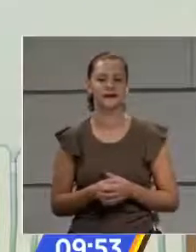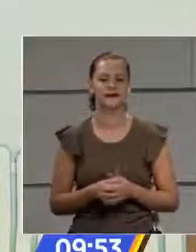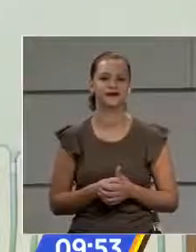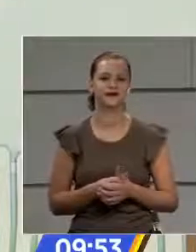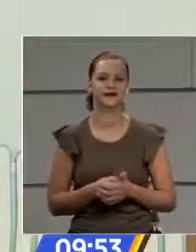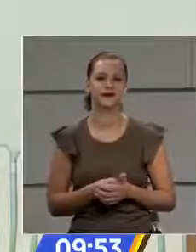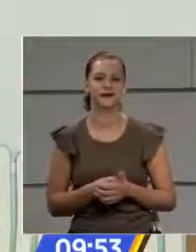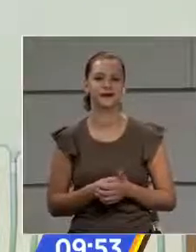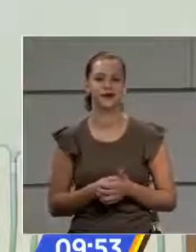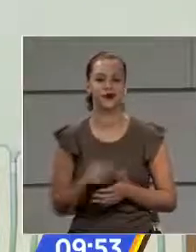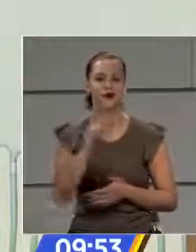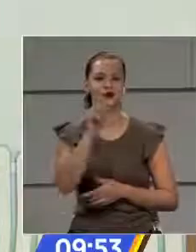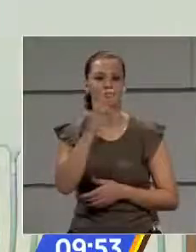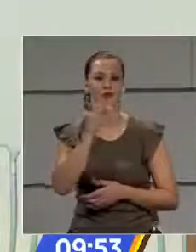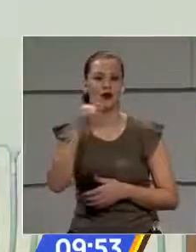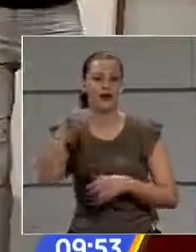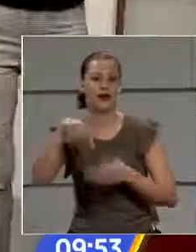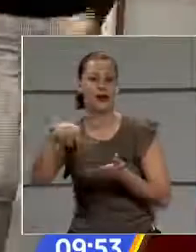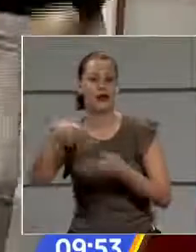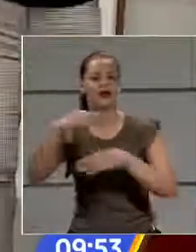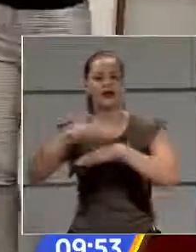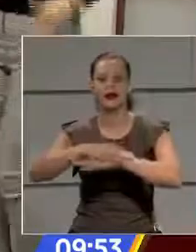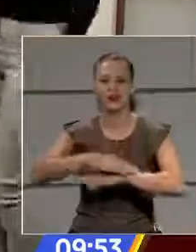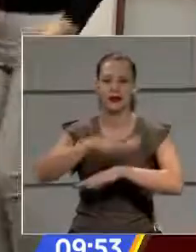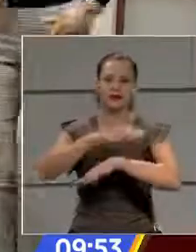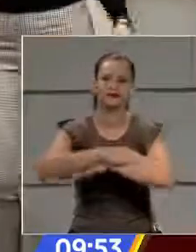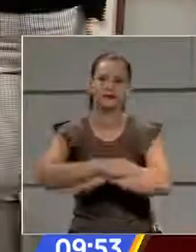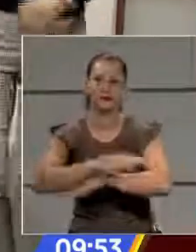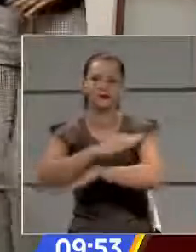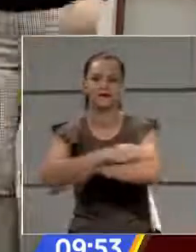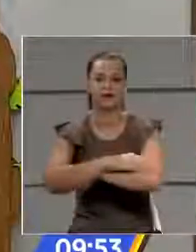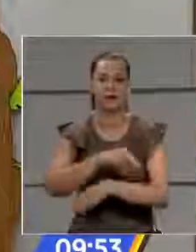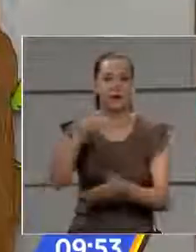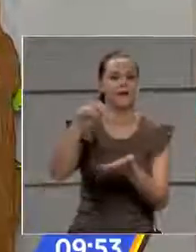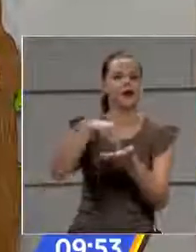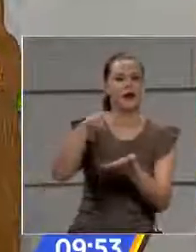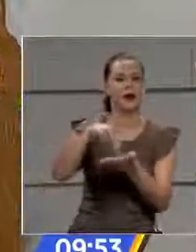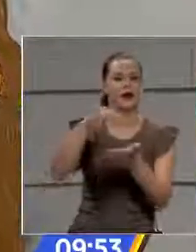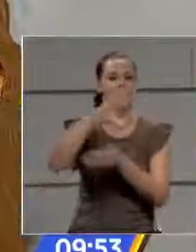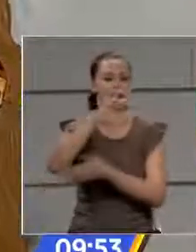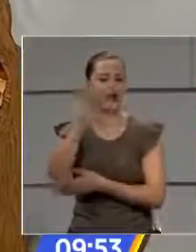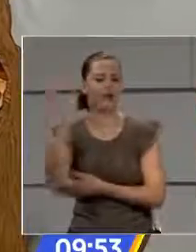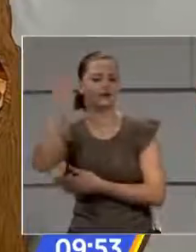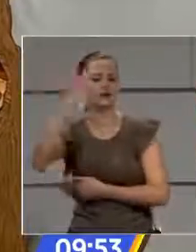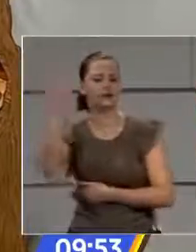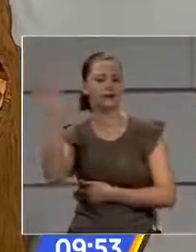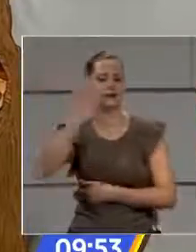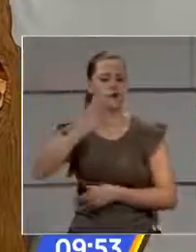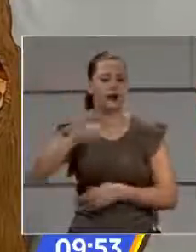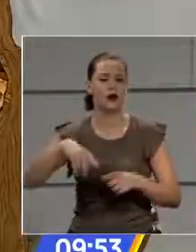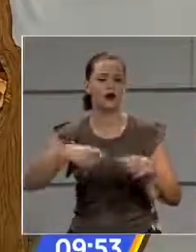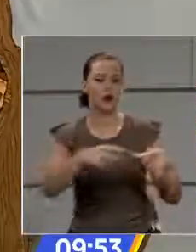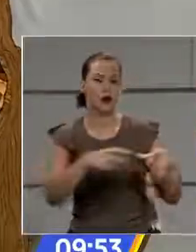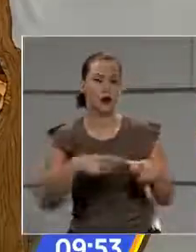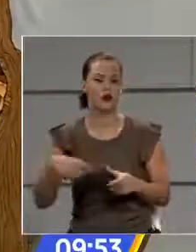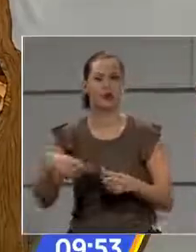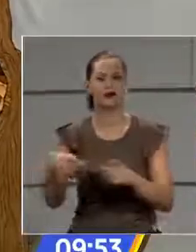niñas. Toma, sí. Este es el baile de la ranita. Brinca, brinca y levanta la manita. Sacude, sacude